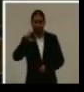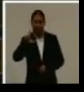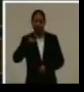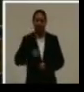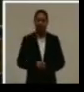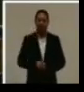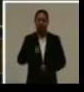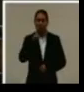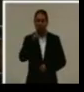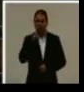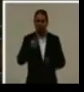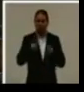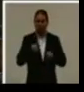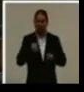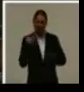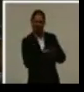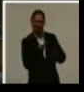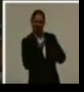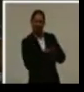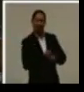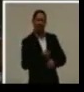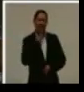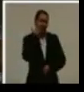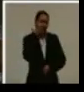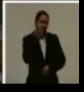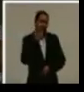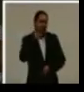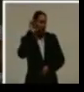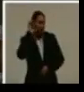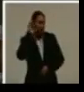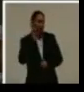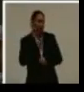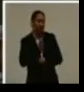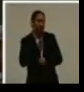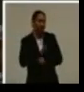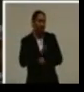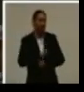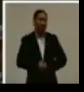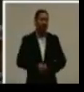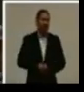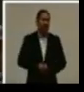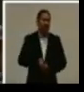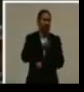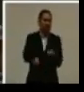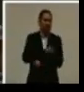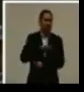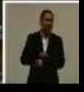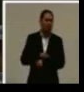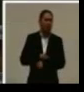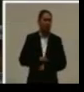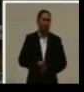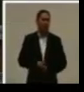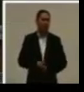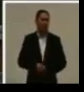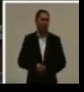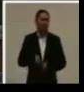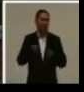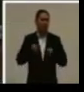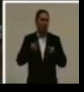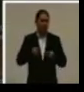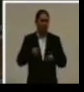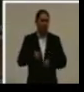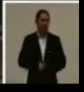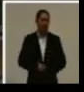un violentador de derechos, y quisiera escucharte defendiendo a esta compañera, a esta ciudadana,